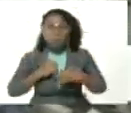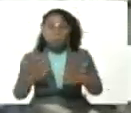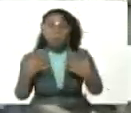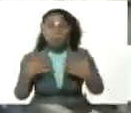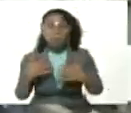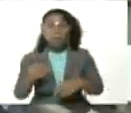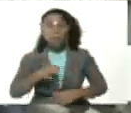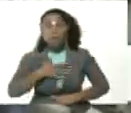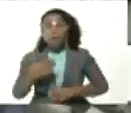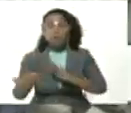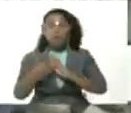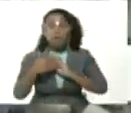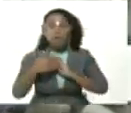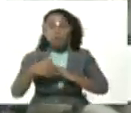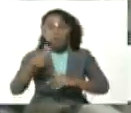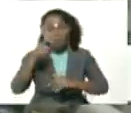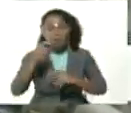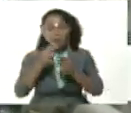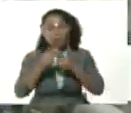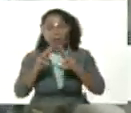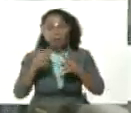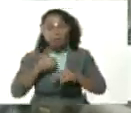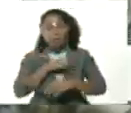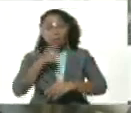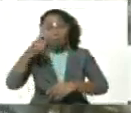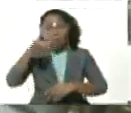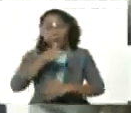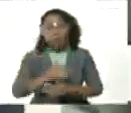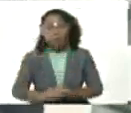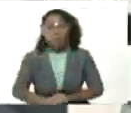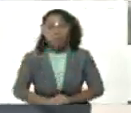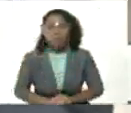estar afectando la seguridad ciudadana y la paz de nuestra población.